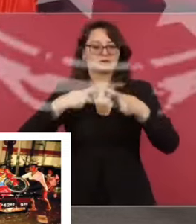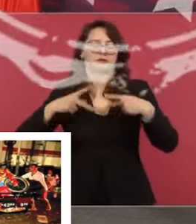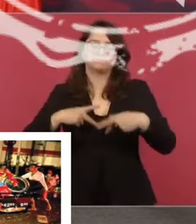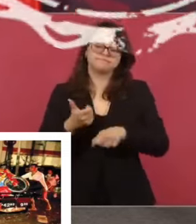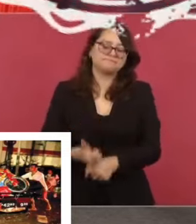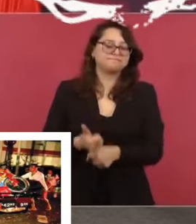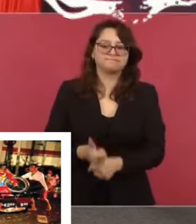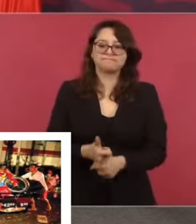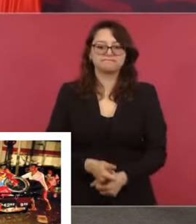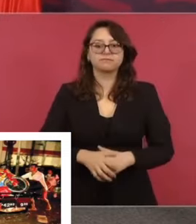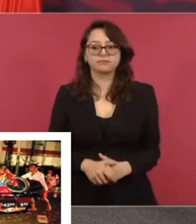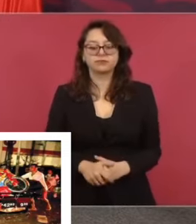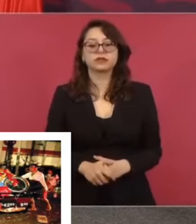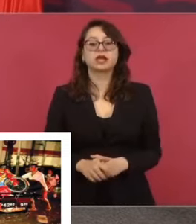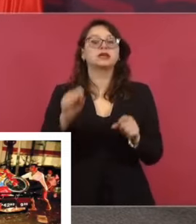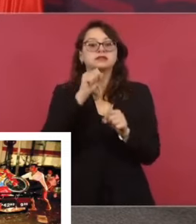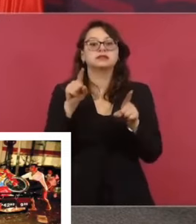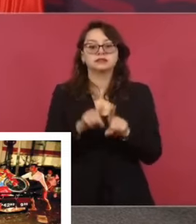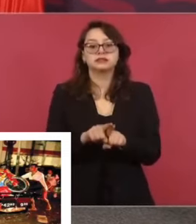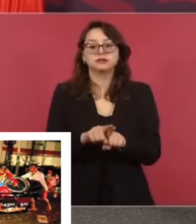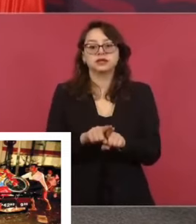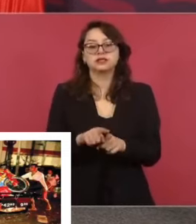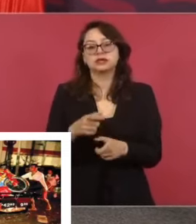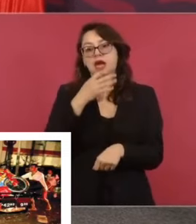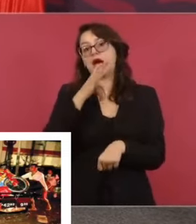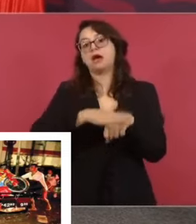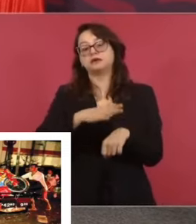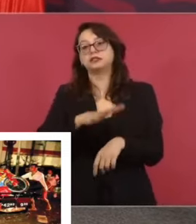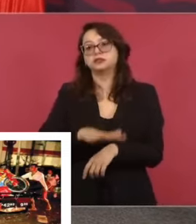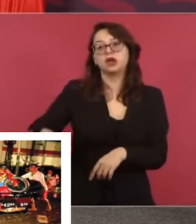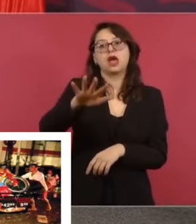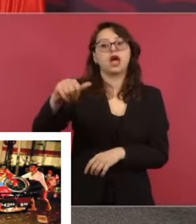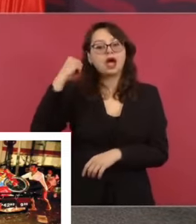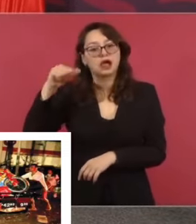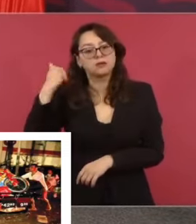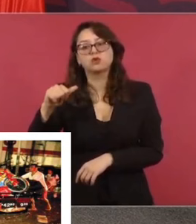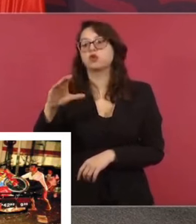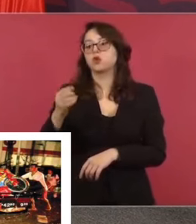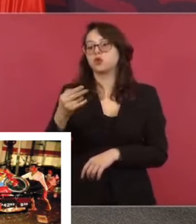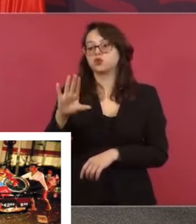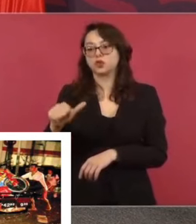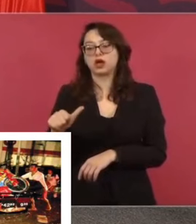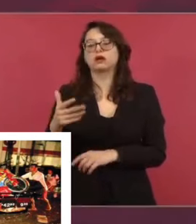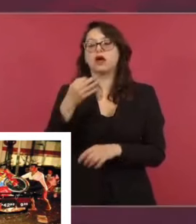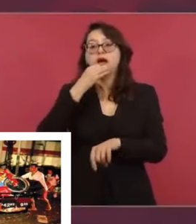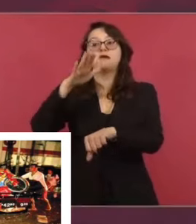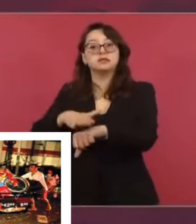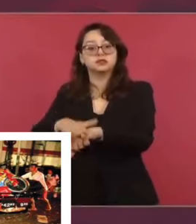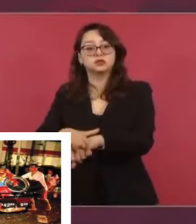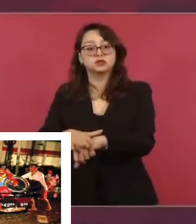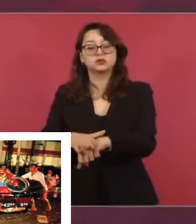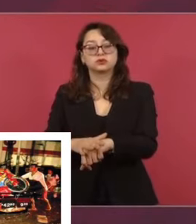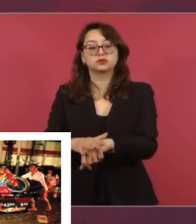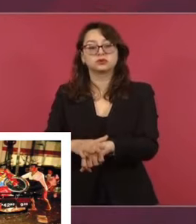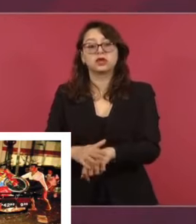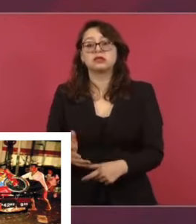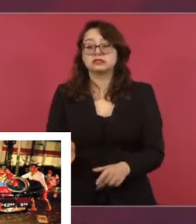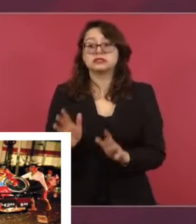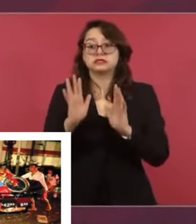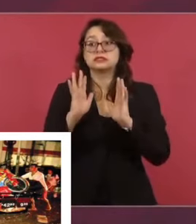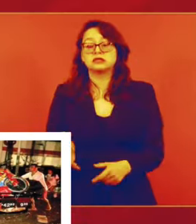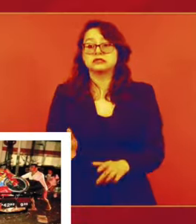También quiero aprovechar para decirle a la gente de Acapulco, de Coyuca, que ya llegaron alrededor de